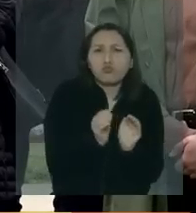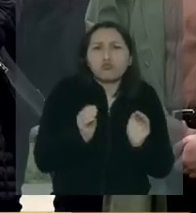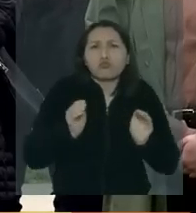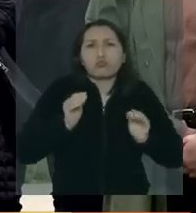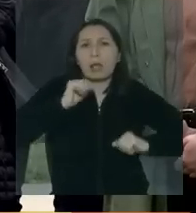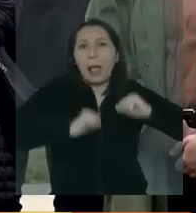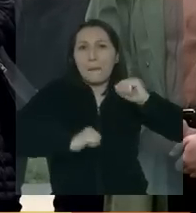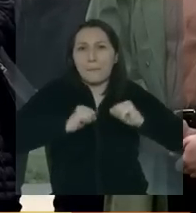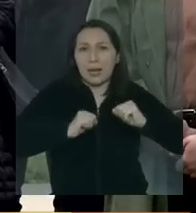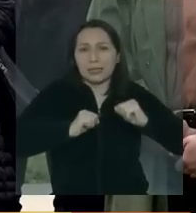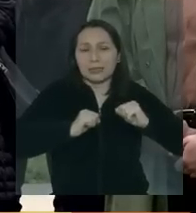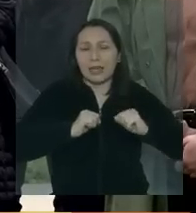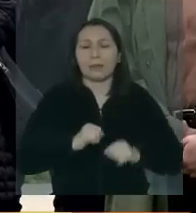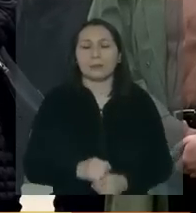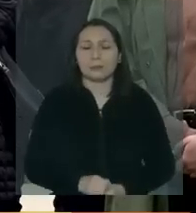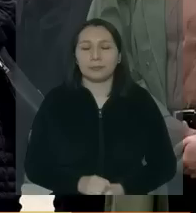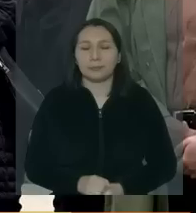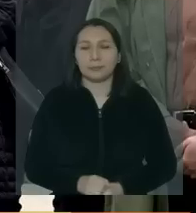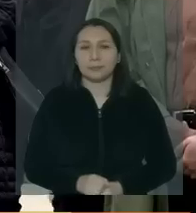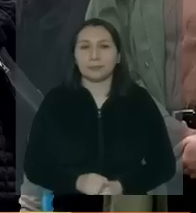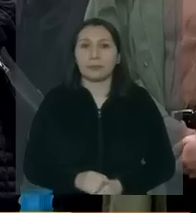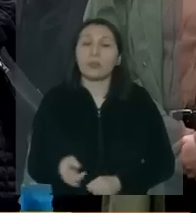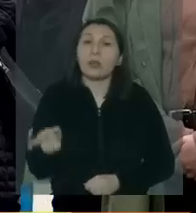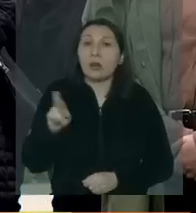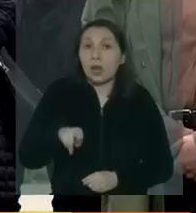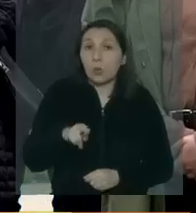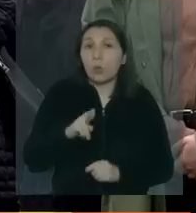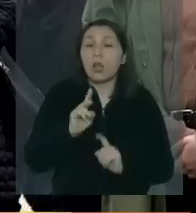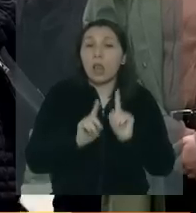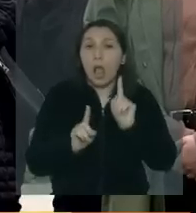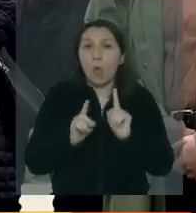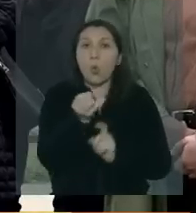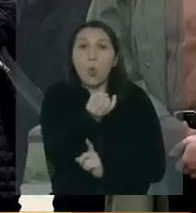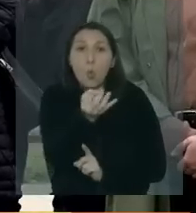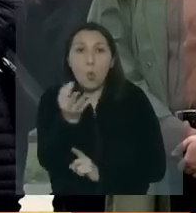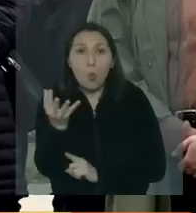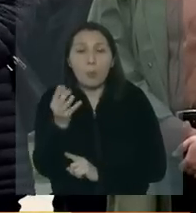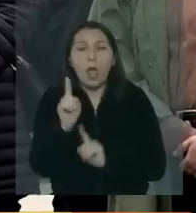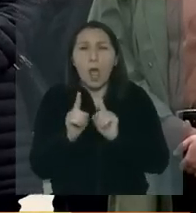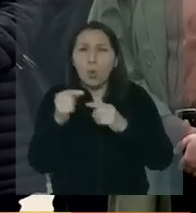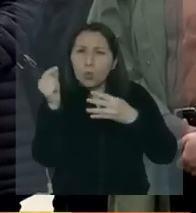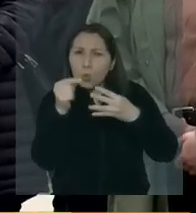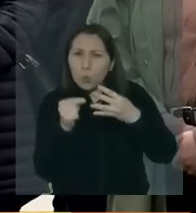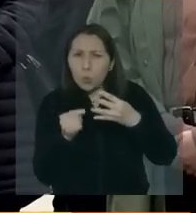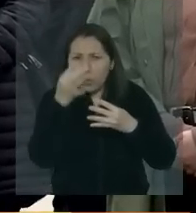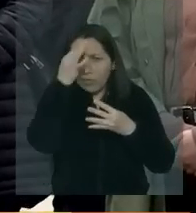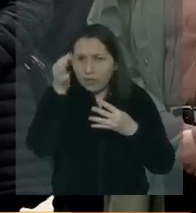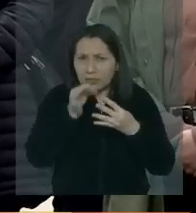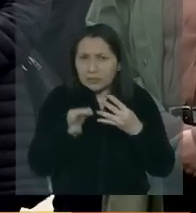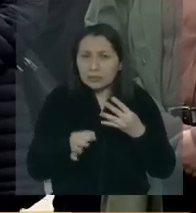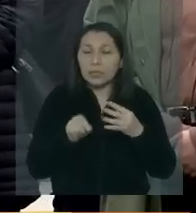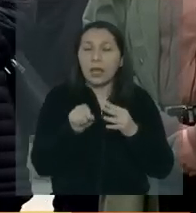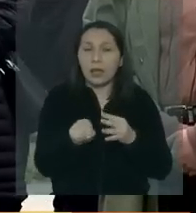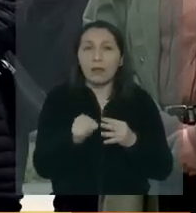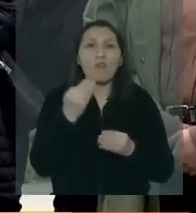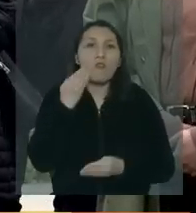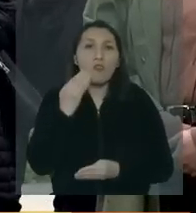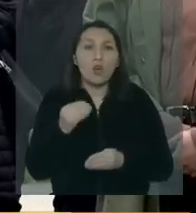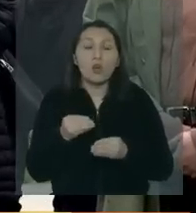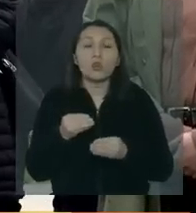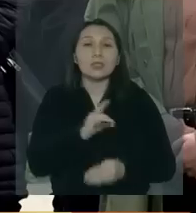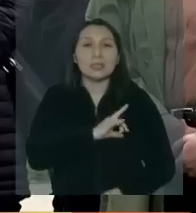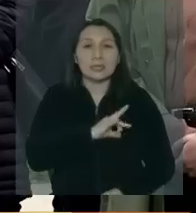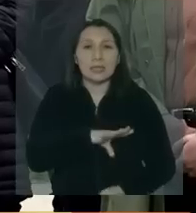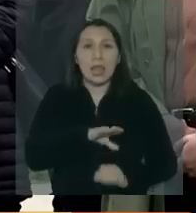y medianas empresas. Repaso simplemente algunos de los números y algunos de los detalles. En el caso del bono